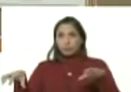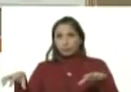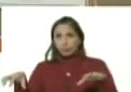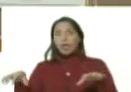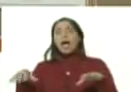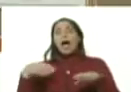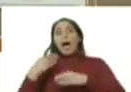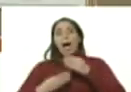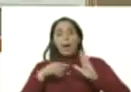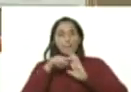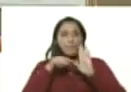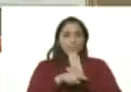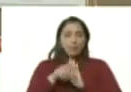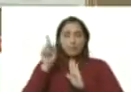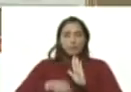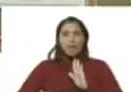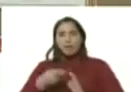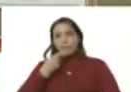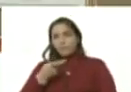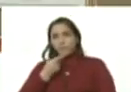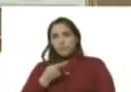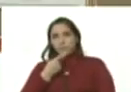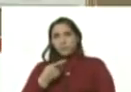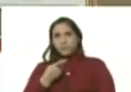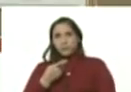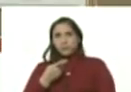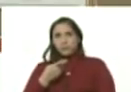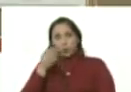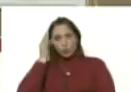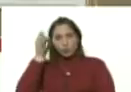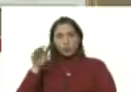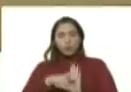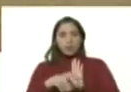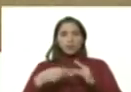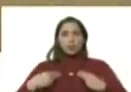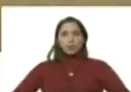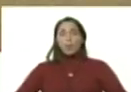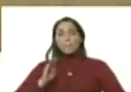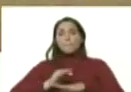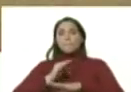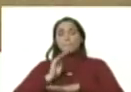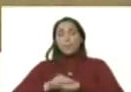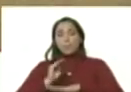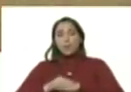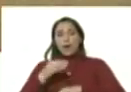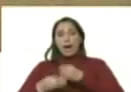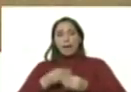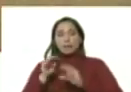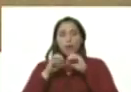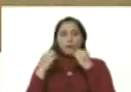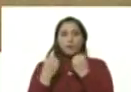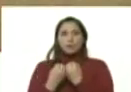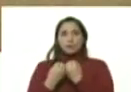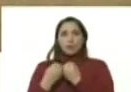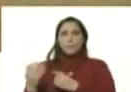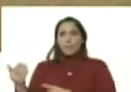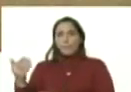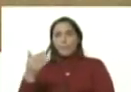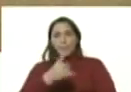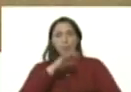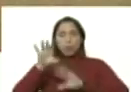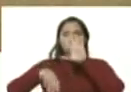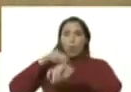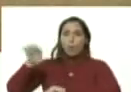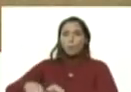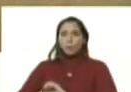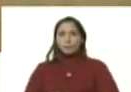Establecer, por ejemplo, el relator del Consejo de Derechos Humanos proponía establecer una oficina de adquisiciones, de procuras, de compras en